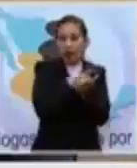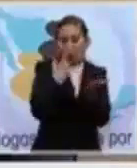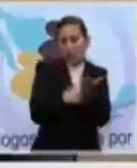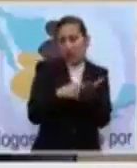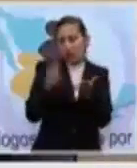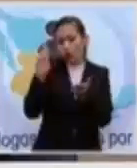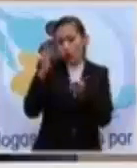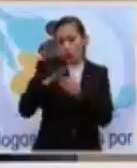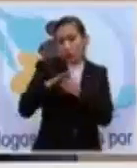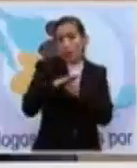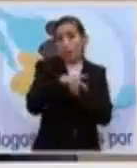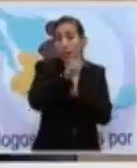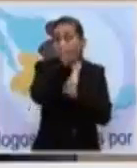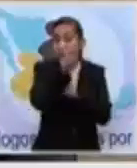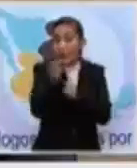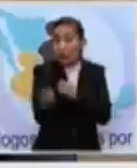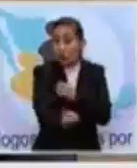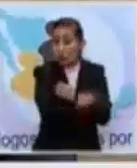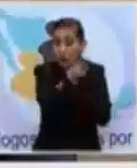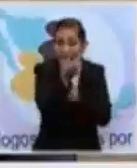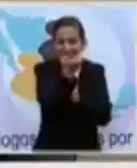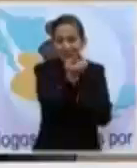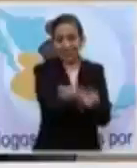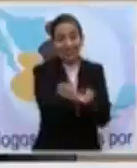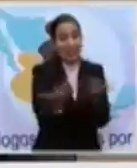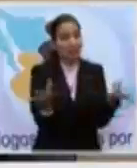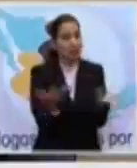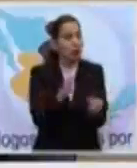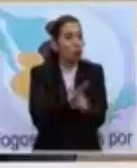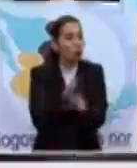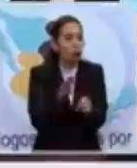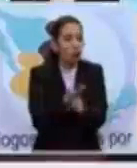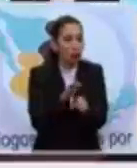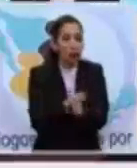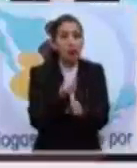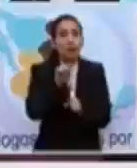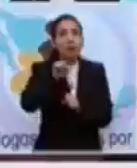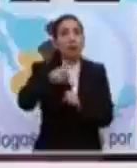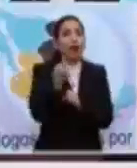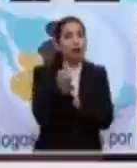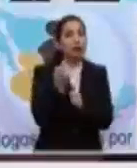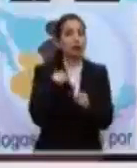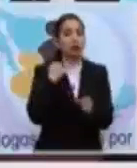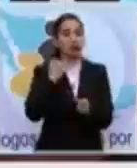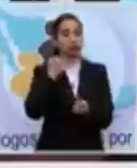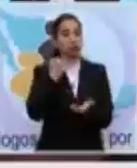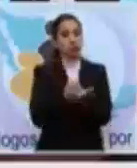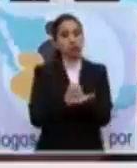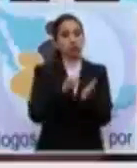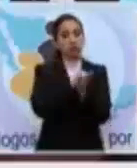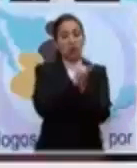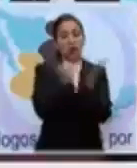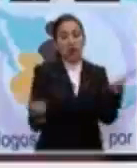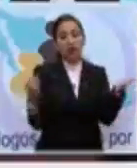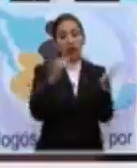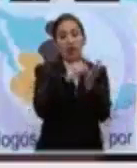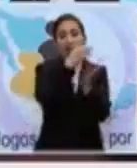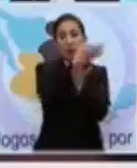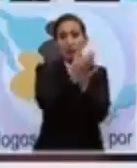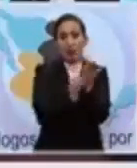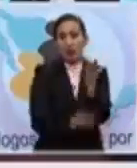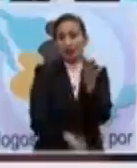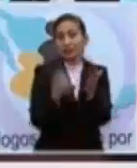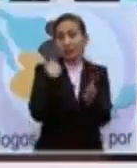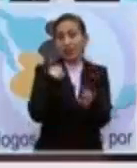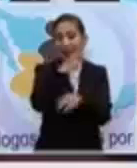universalidad. En verdad, ustedes lo que están haciendo es imponer una agenda financiera al sector